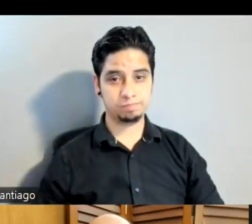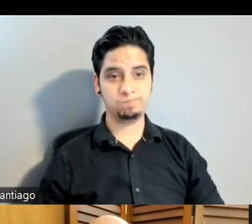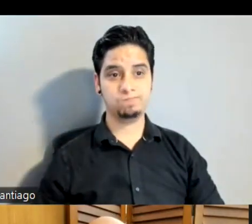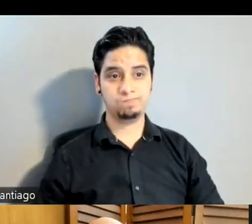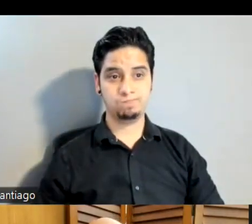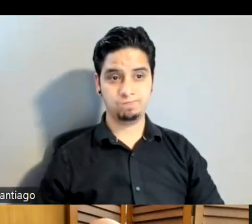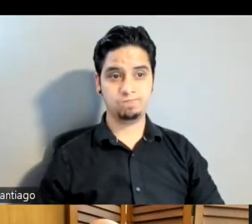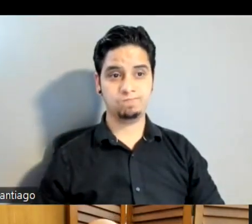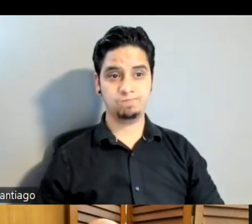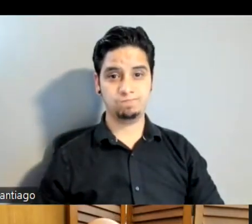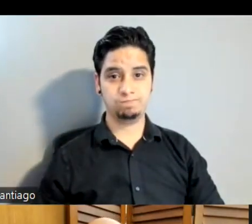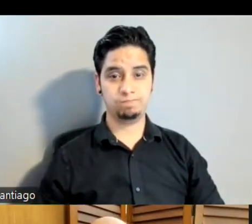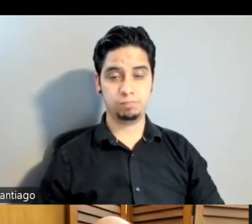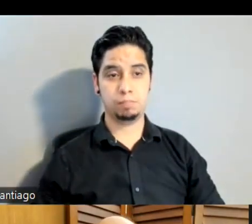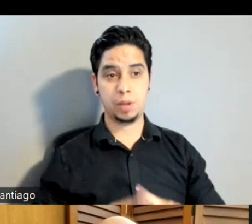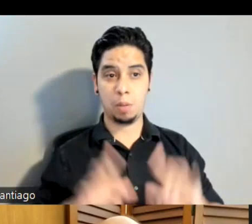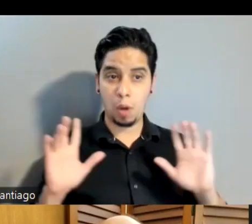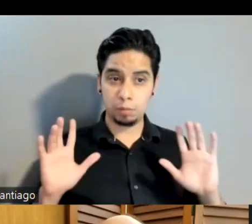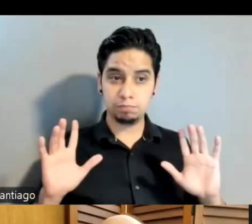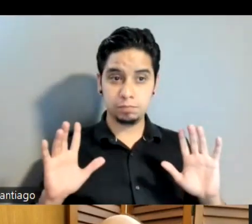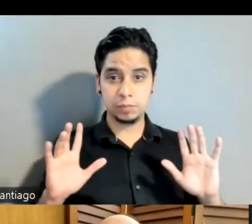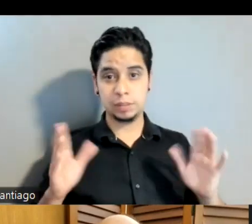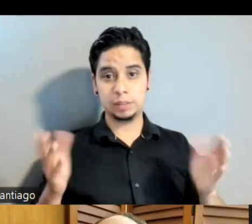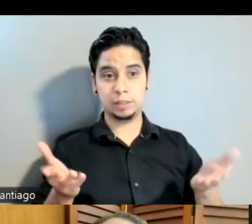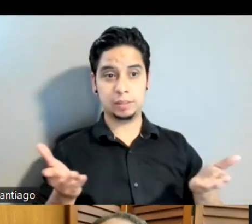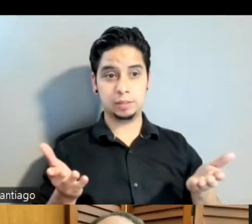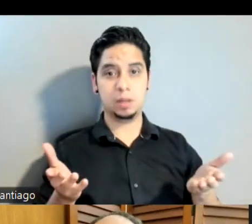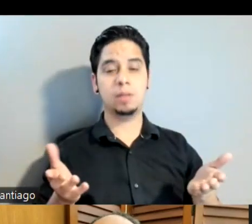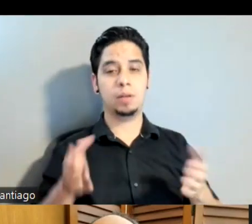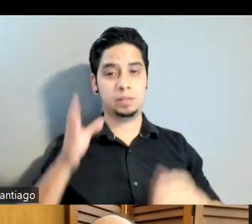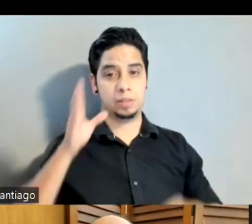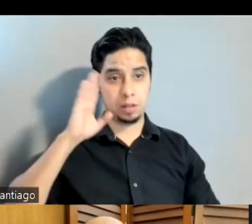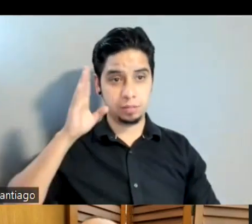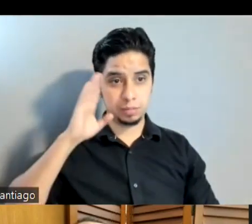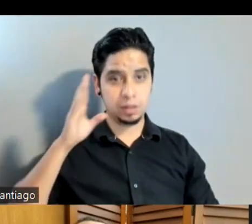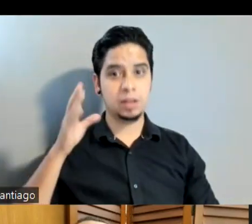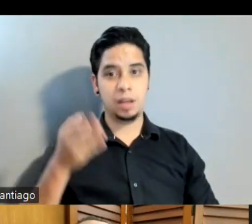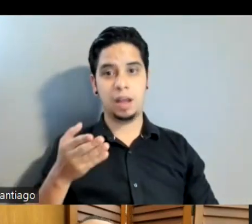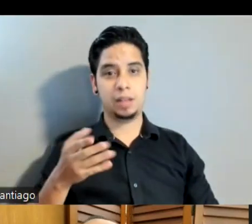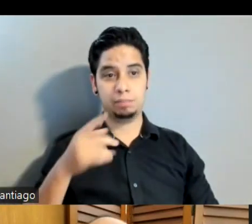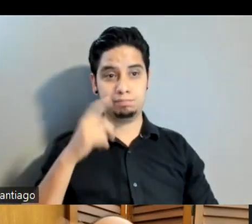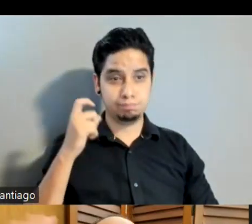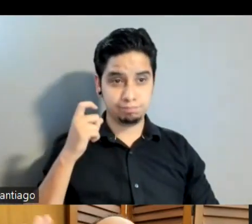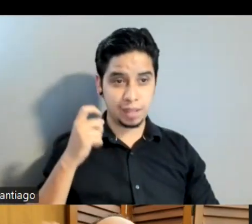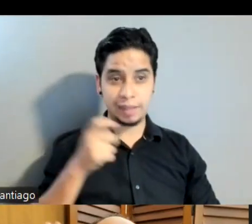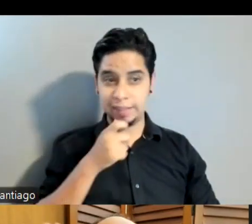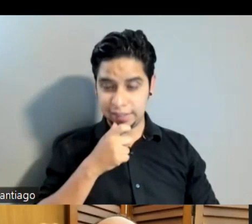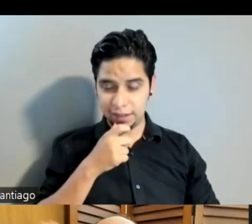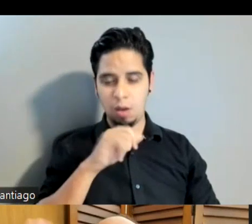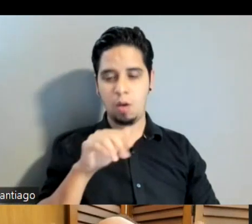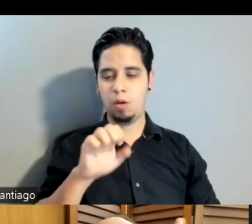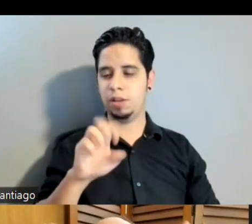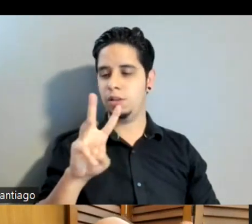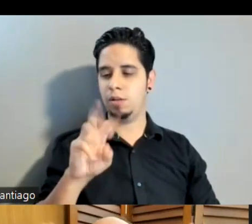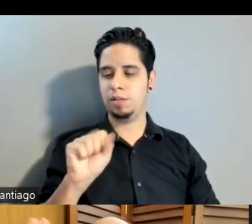Ay, mi madre. Pero pues, aquí estamos, mira. Vamos a saludar al que está de pieto. José W.